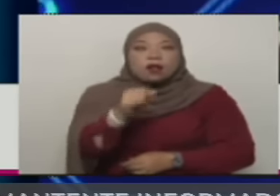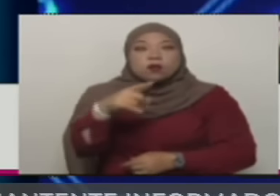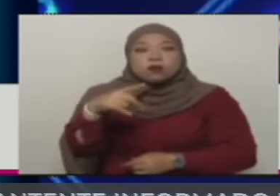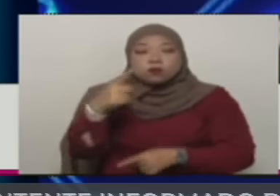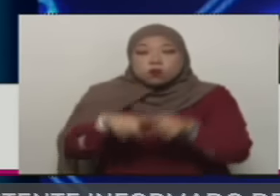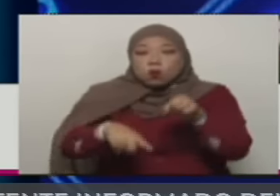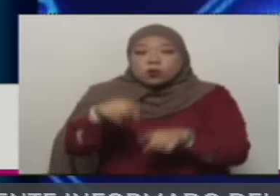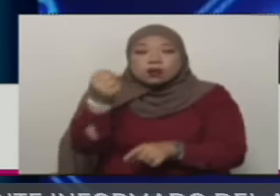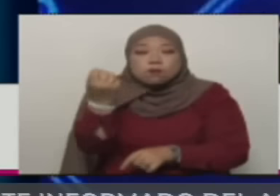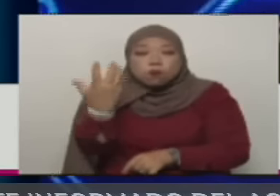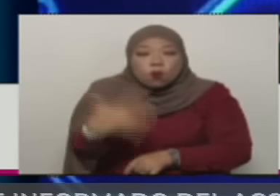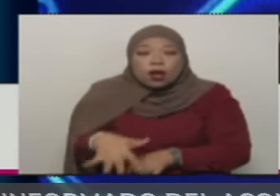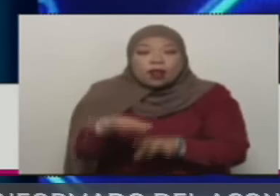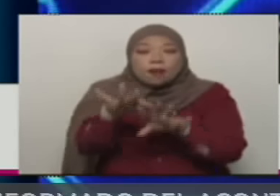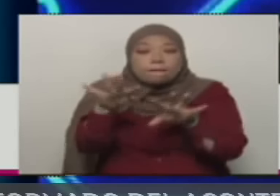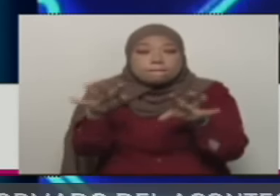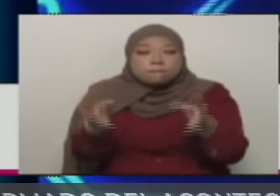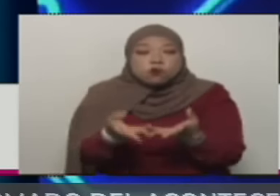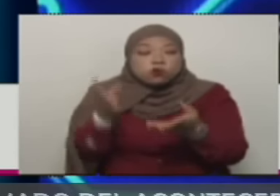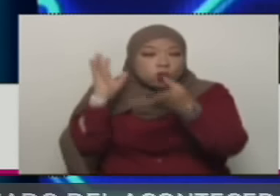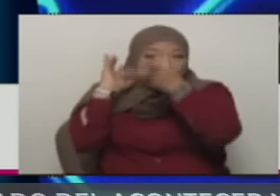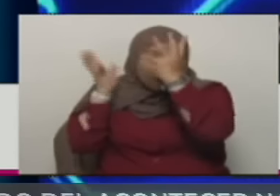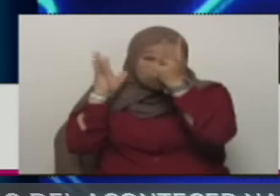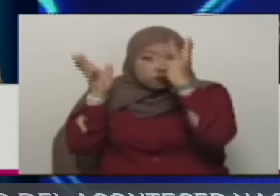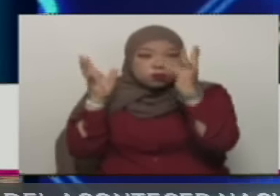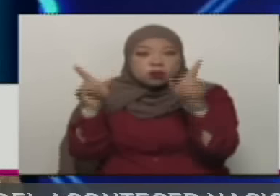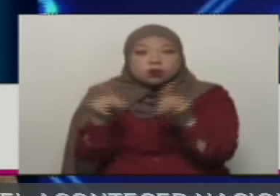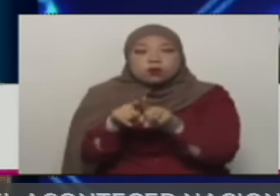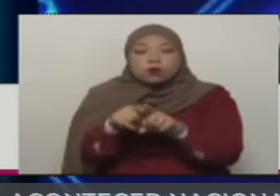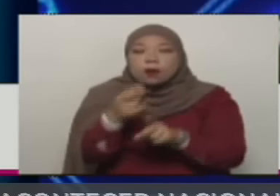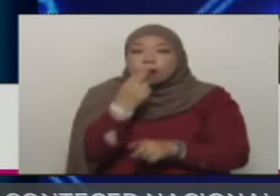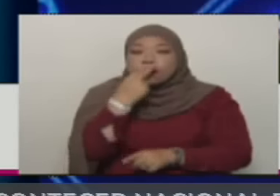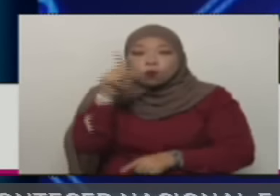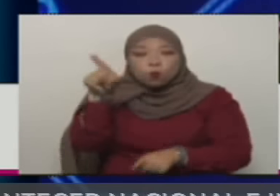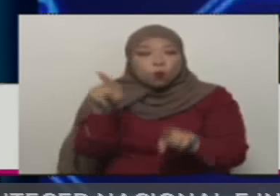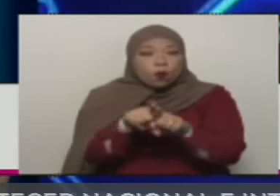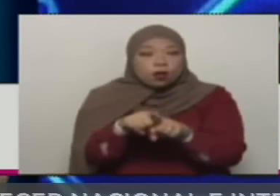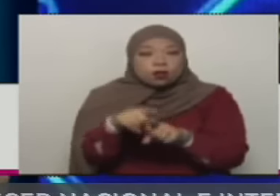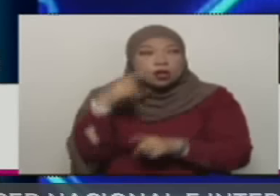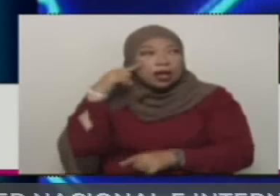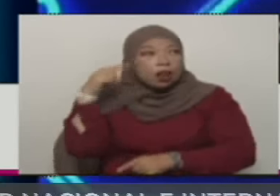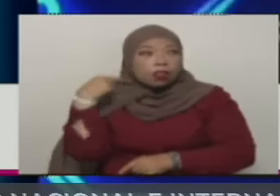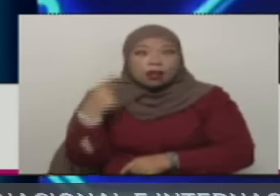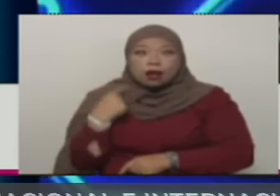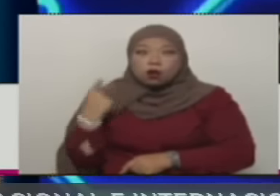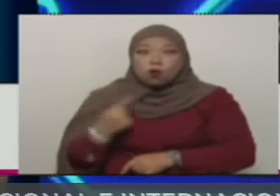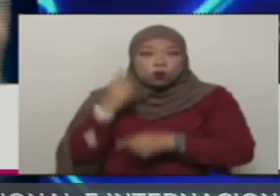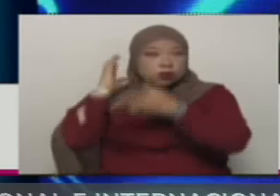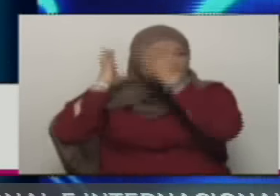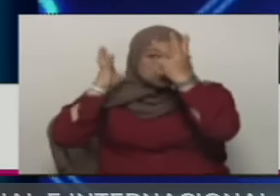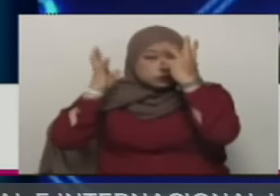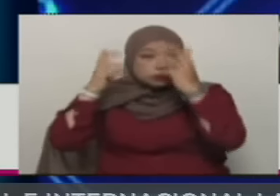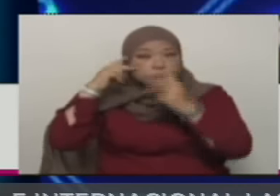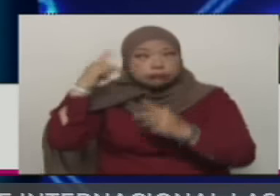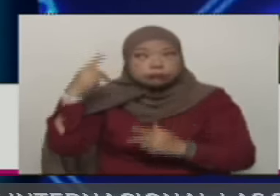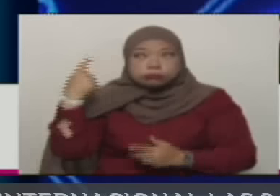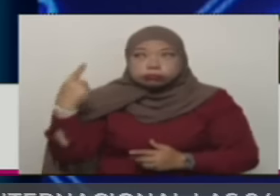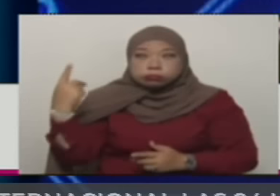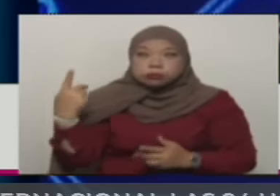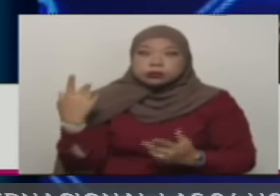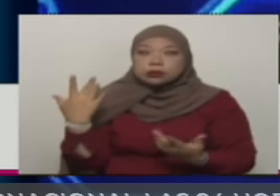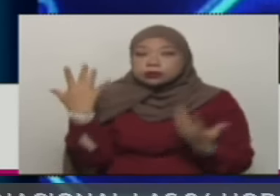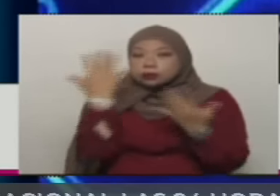del mundo. ¿Gracias a quién? Al nazi de Milei, al loco de Milei. al psicópata de Milei. Y el